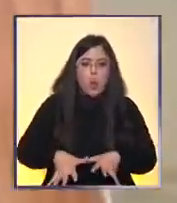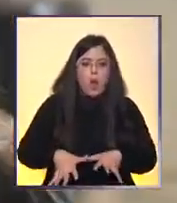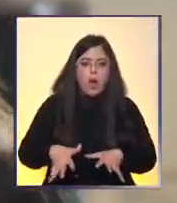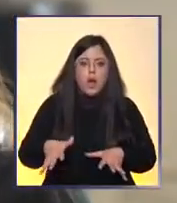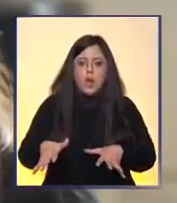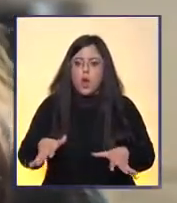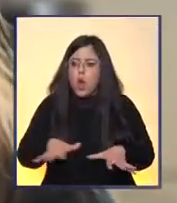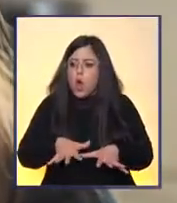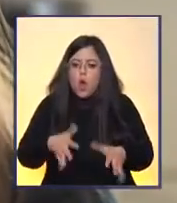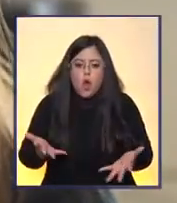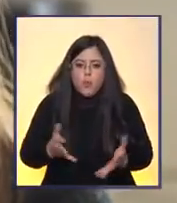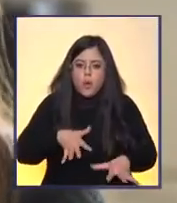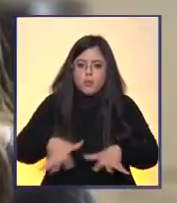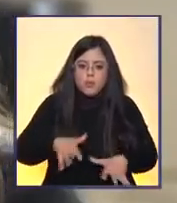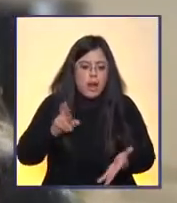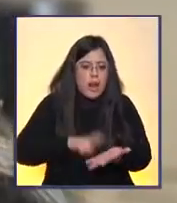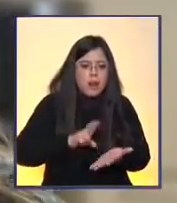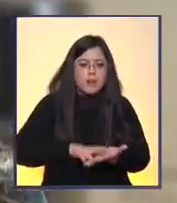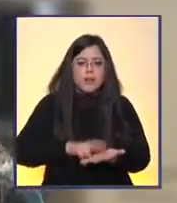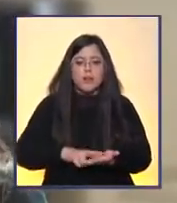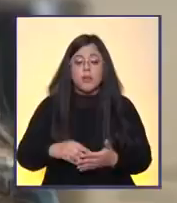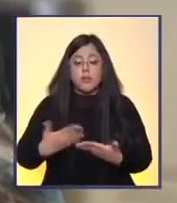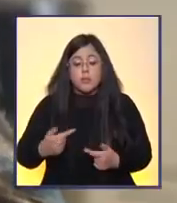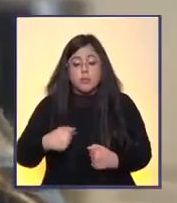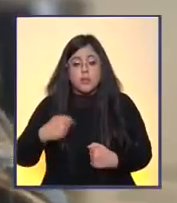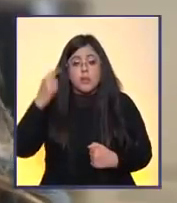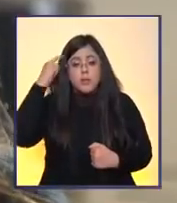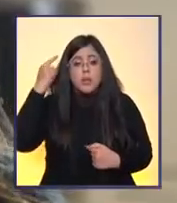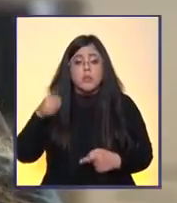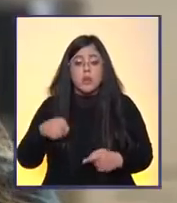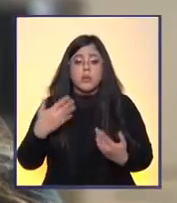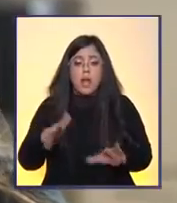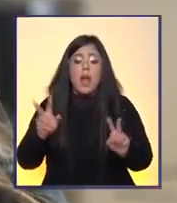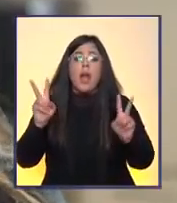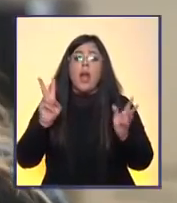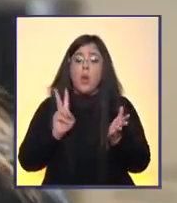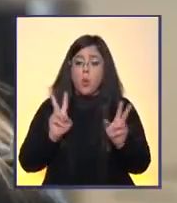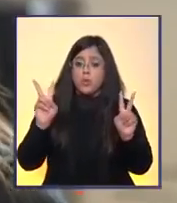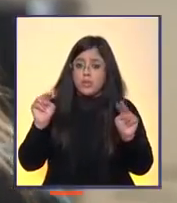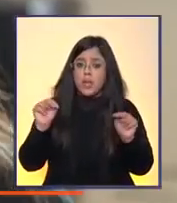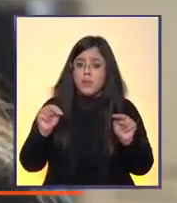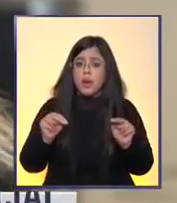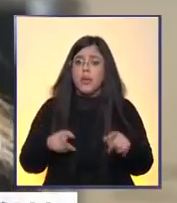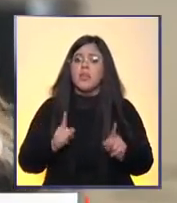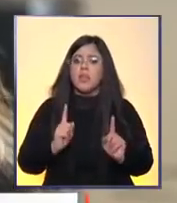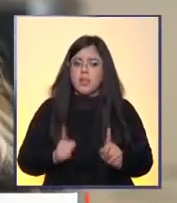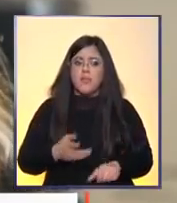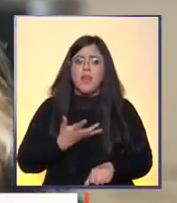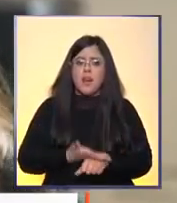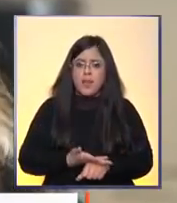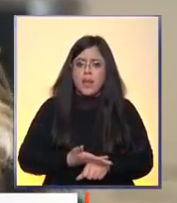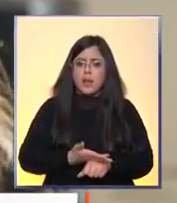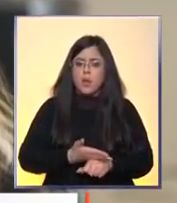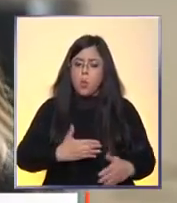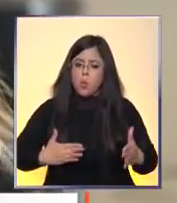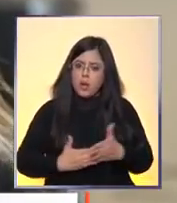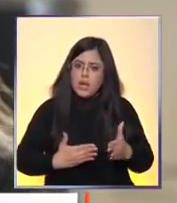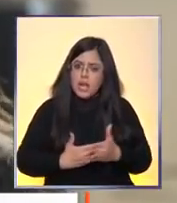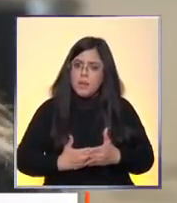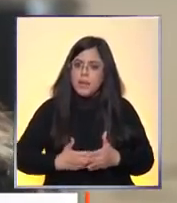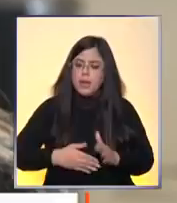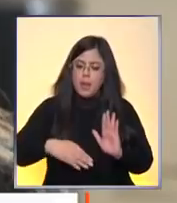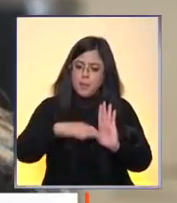la realidad. Entonces creo que ahí es donde me entendió, no tiene que existir al menos un límite, un